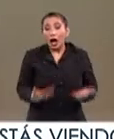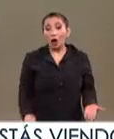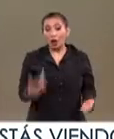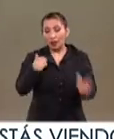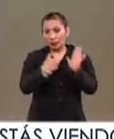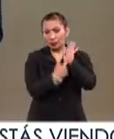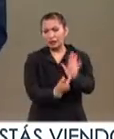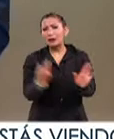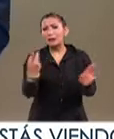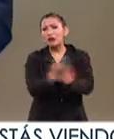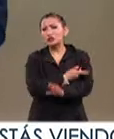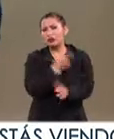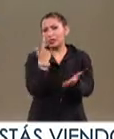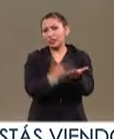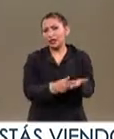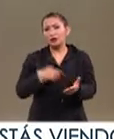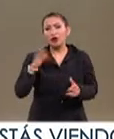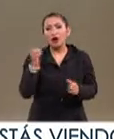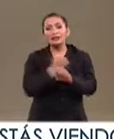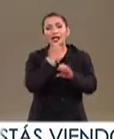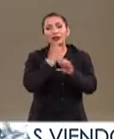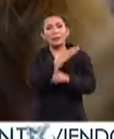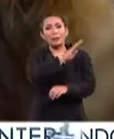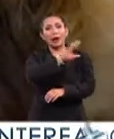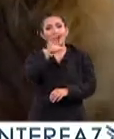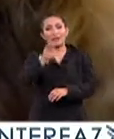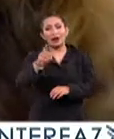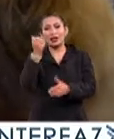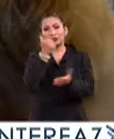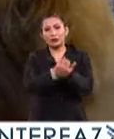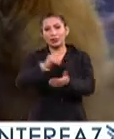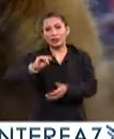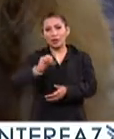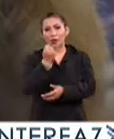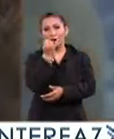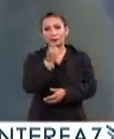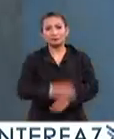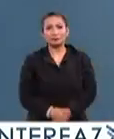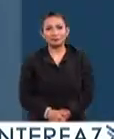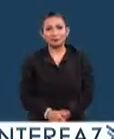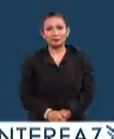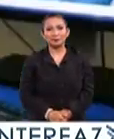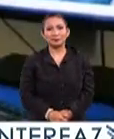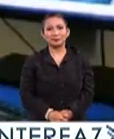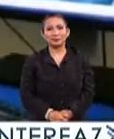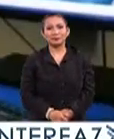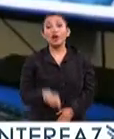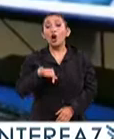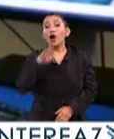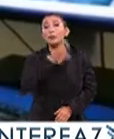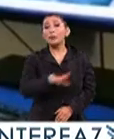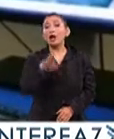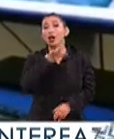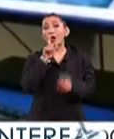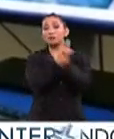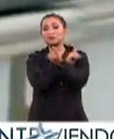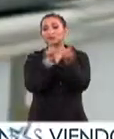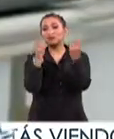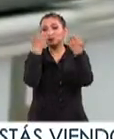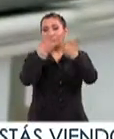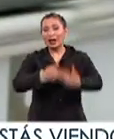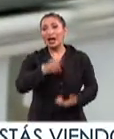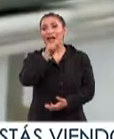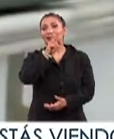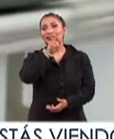ocasión te presentamos lo ocurrido en el estado de Baja California, en la ciudad de Tijuana. Es miércoles de convivencia armónica